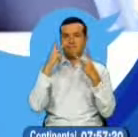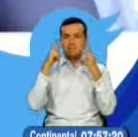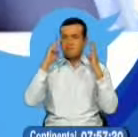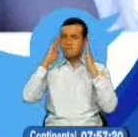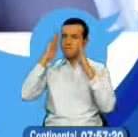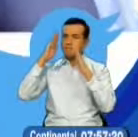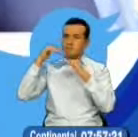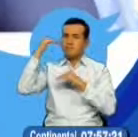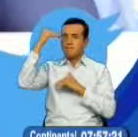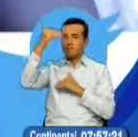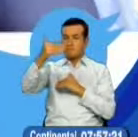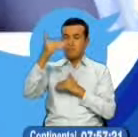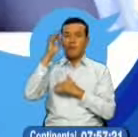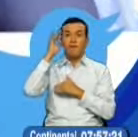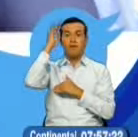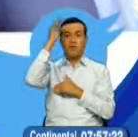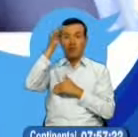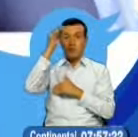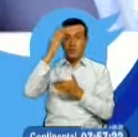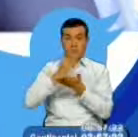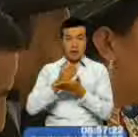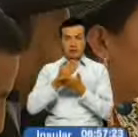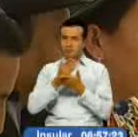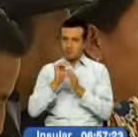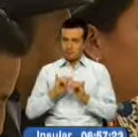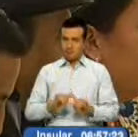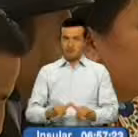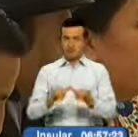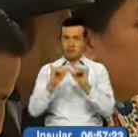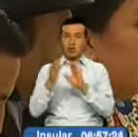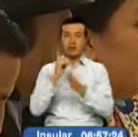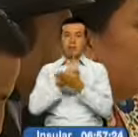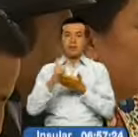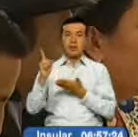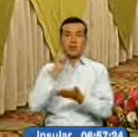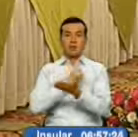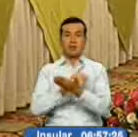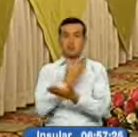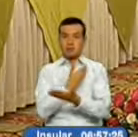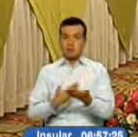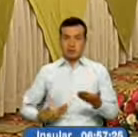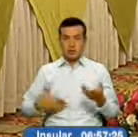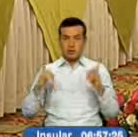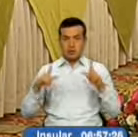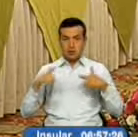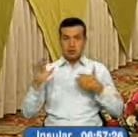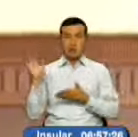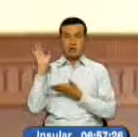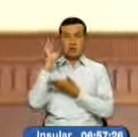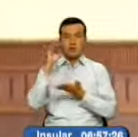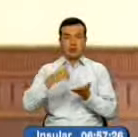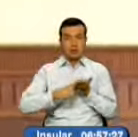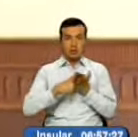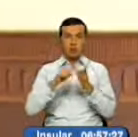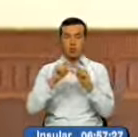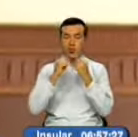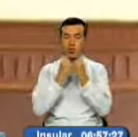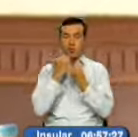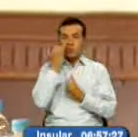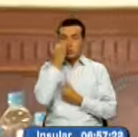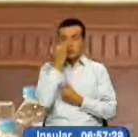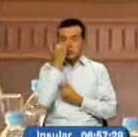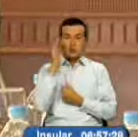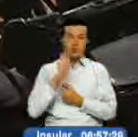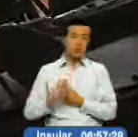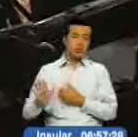hacia adelante. El futuro no se detiene. La anterior semana, el presidente Moreno se reunió con los representantes de los pueblos y nacionalidades